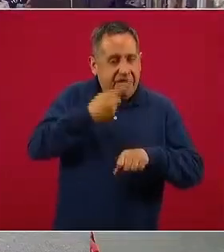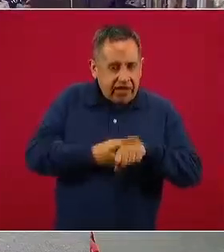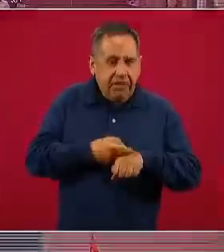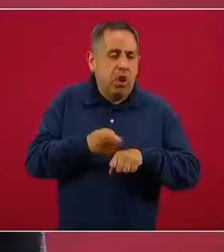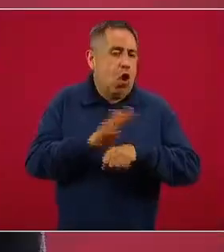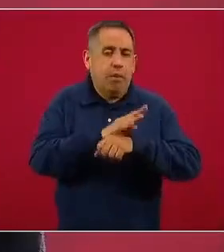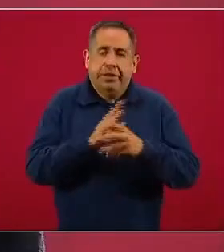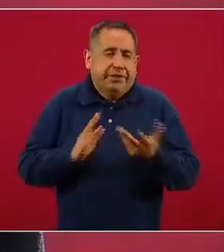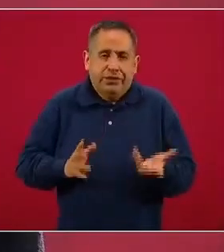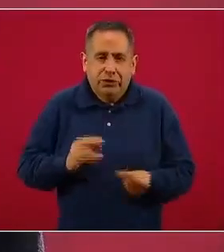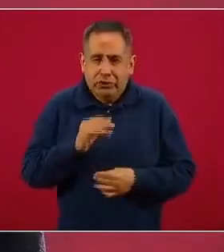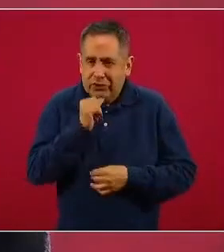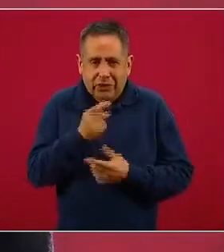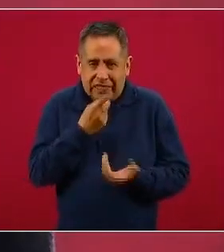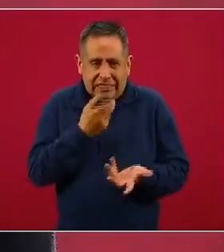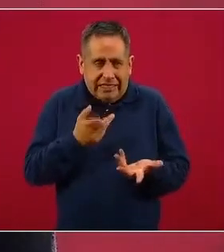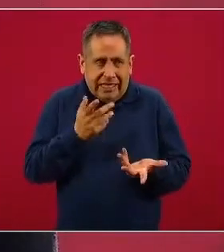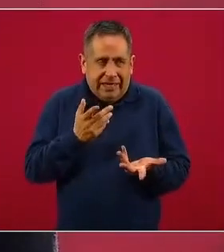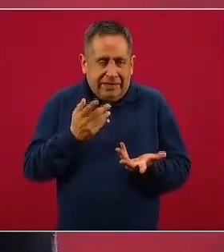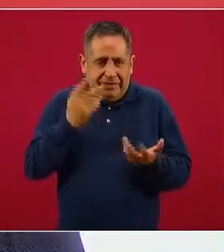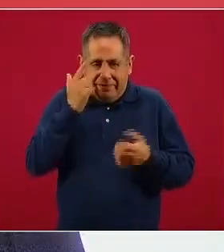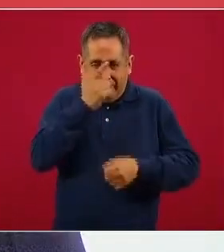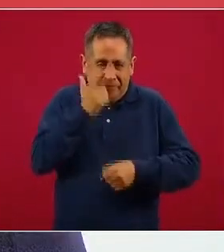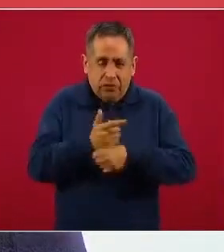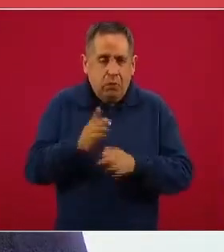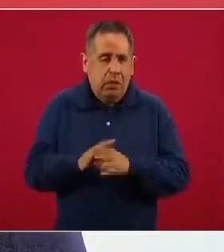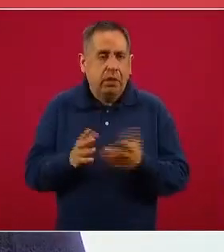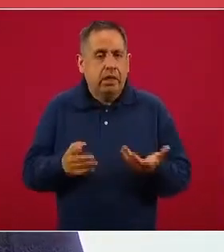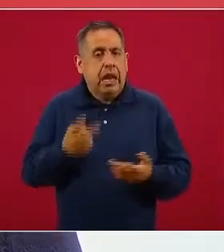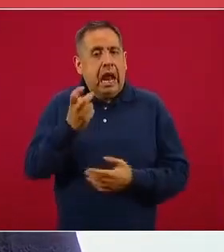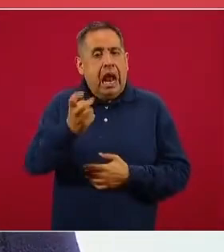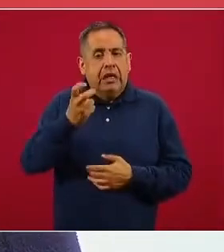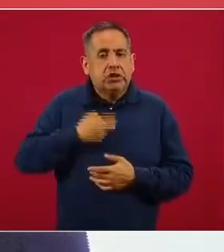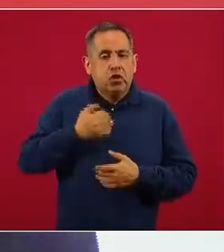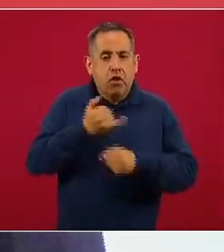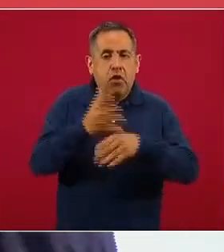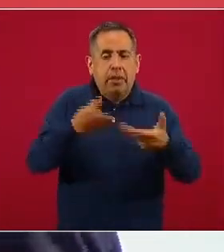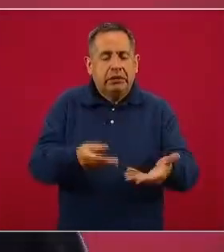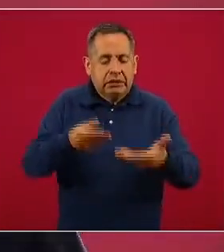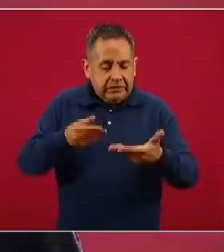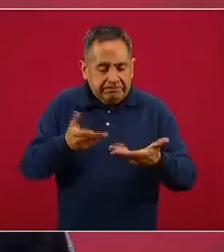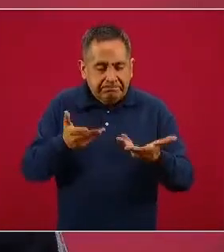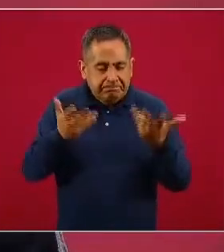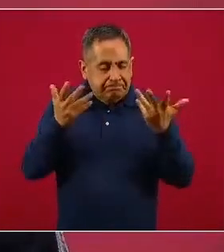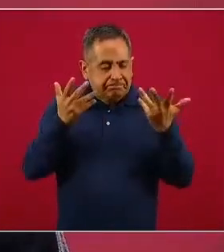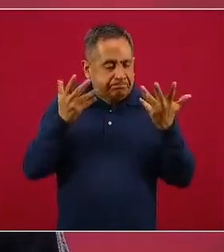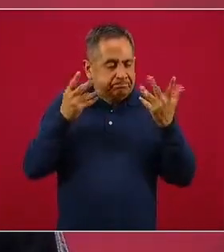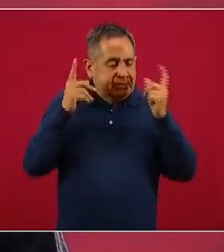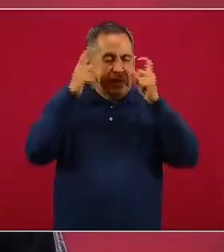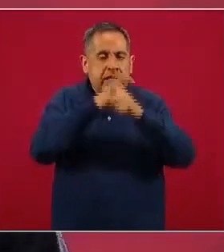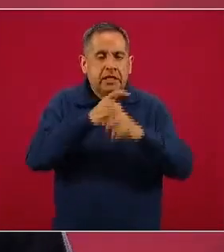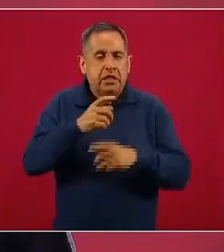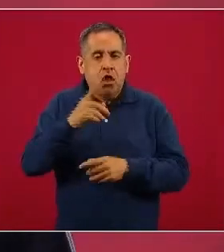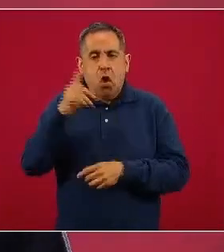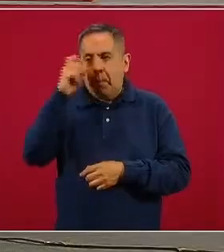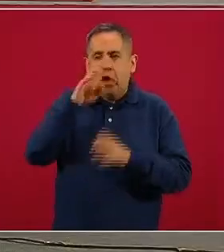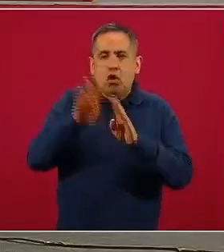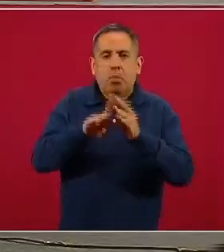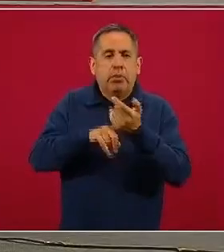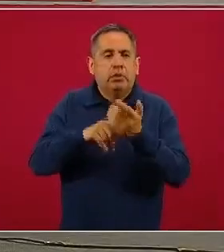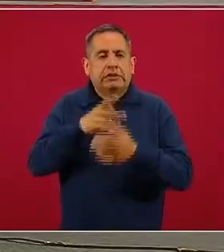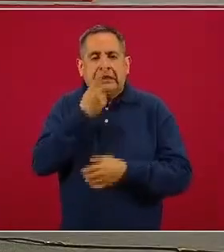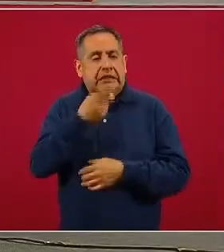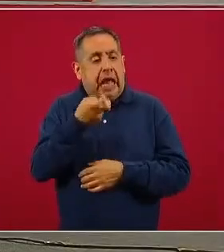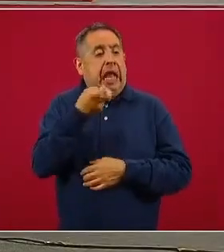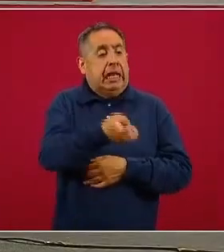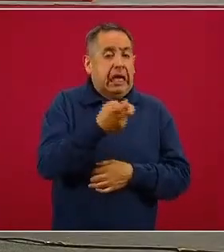presencia de sintomatología, y entonces al no tener yo esta información, entonces es muy difícil y complicado poder